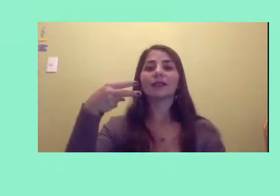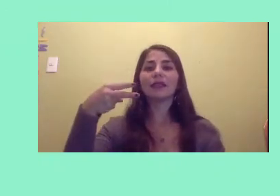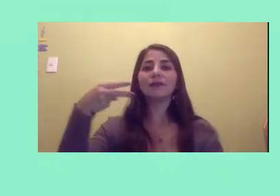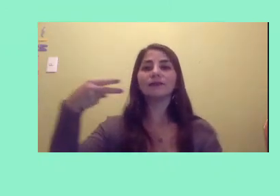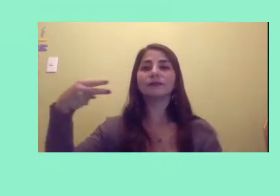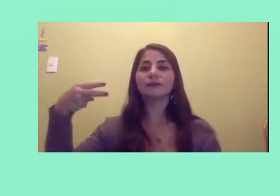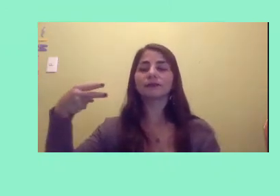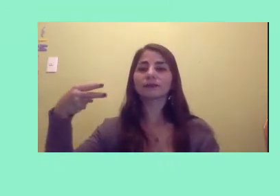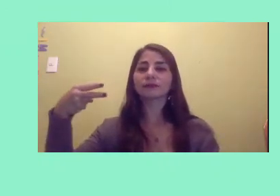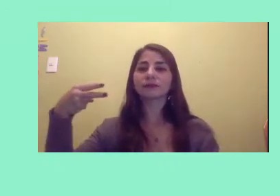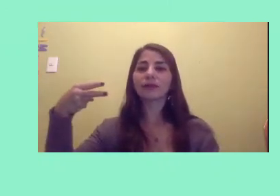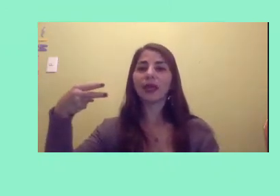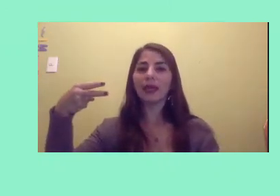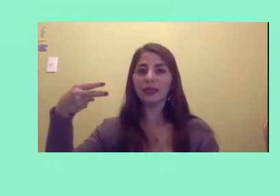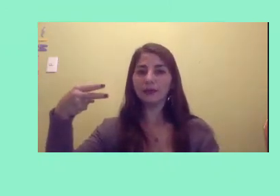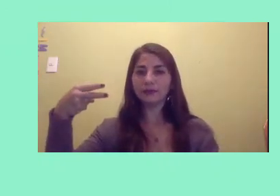H,